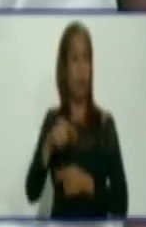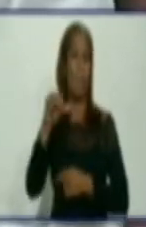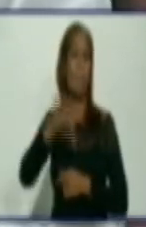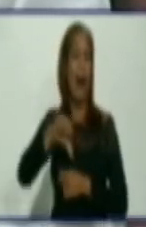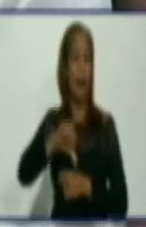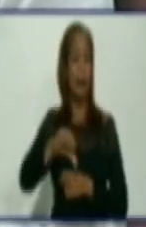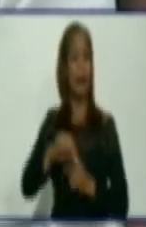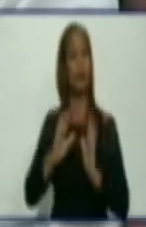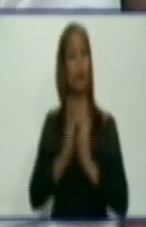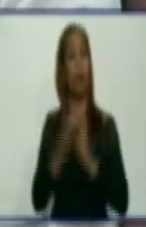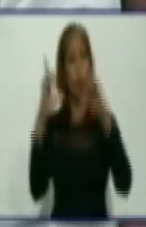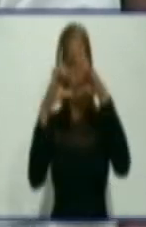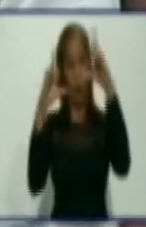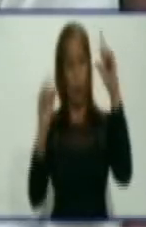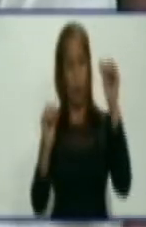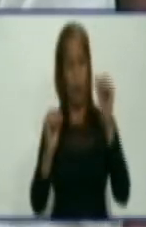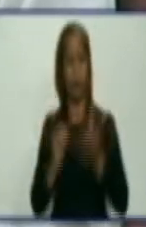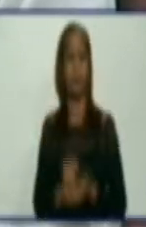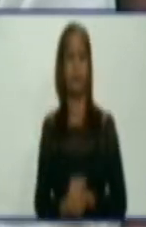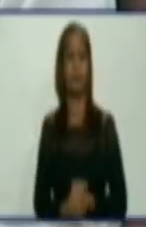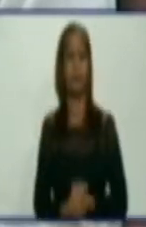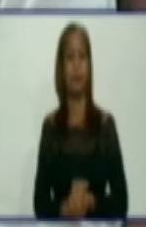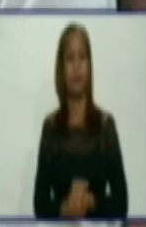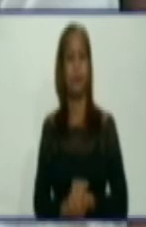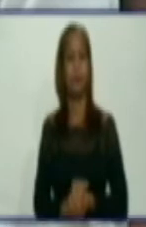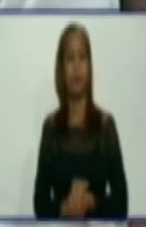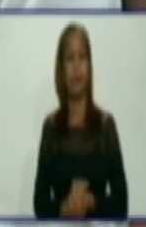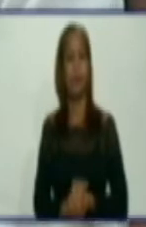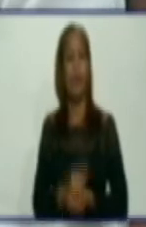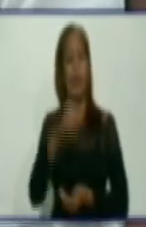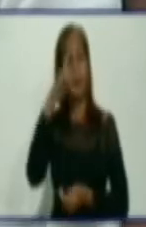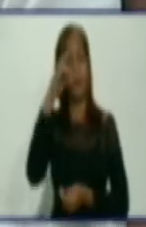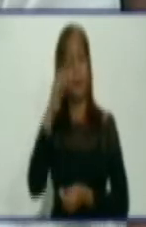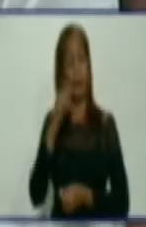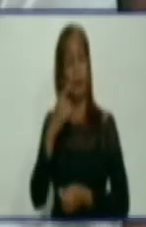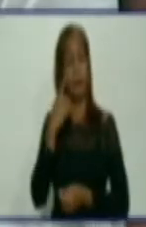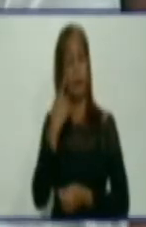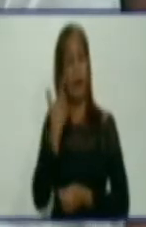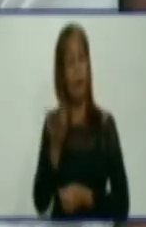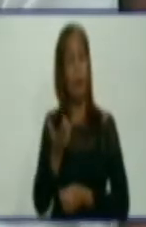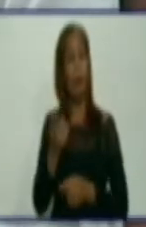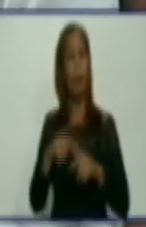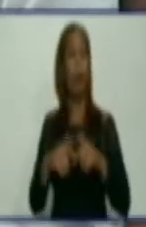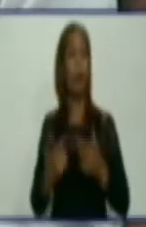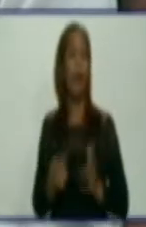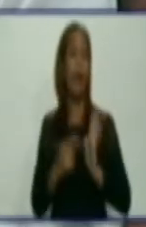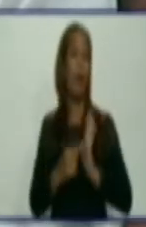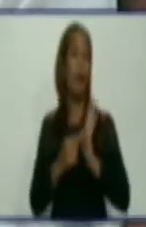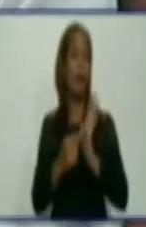es sí. Sí, porque lo ha demostrado en los últimos tiempos, ¿no?